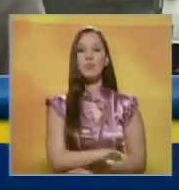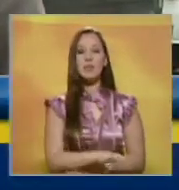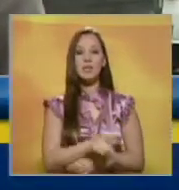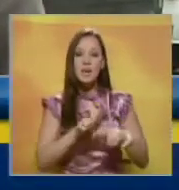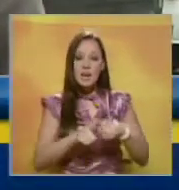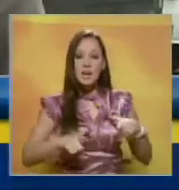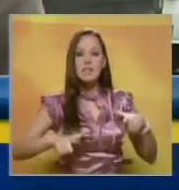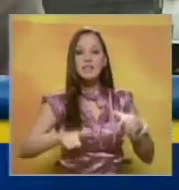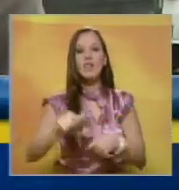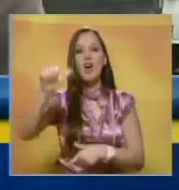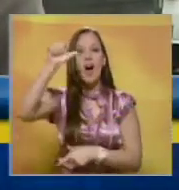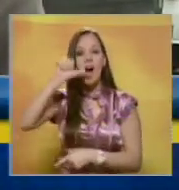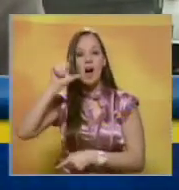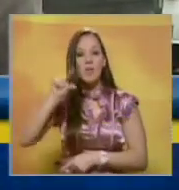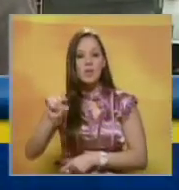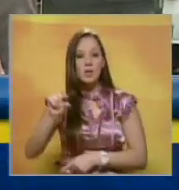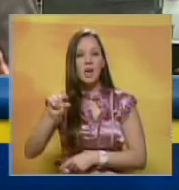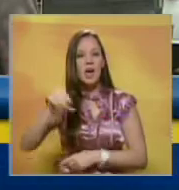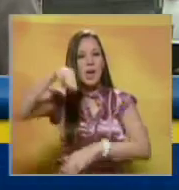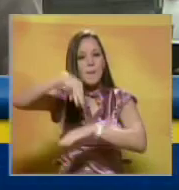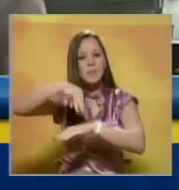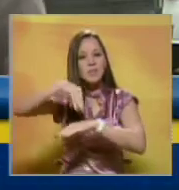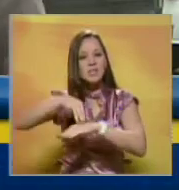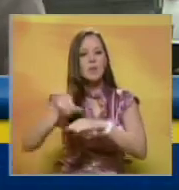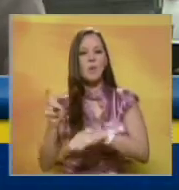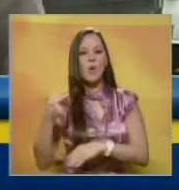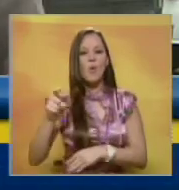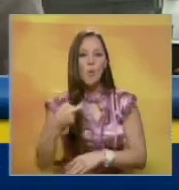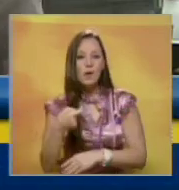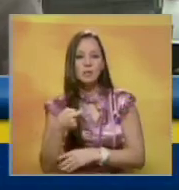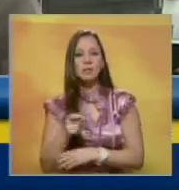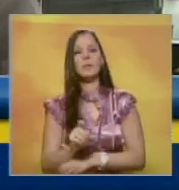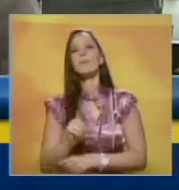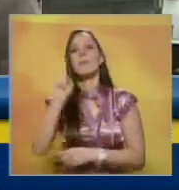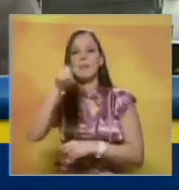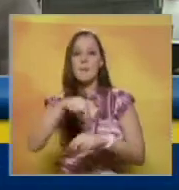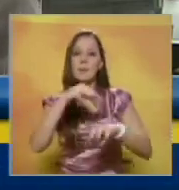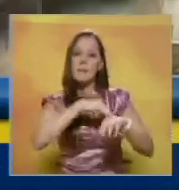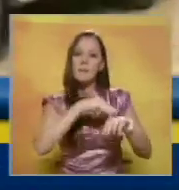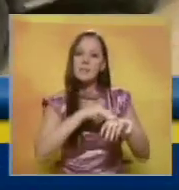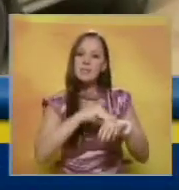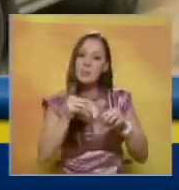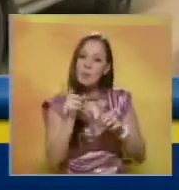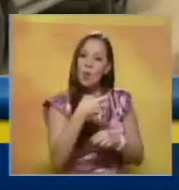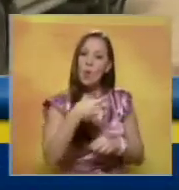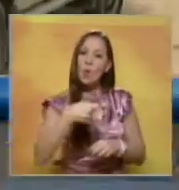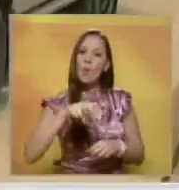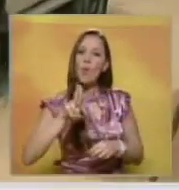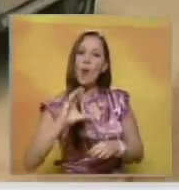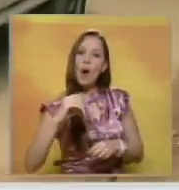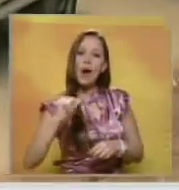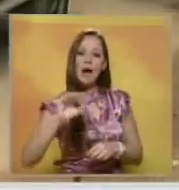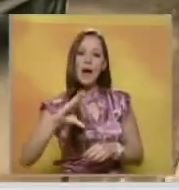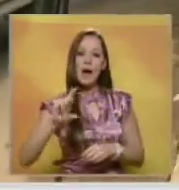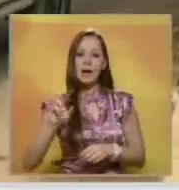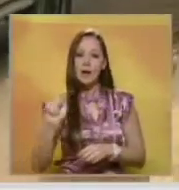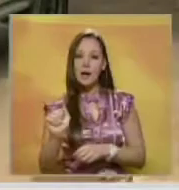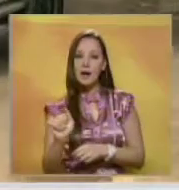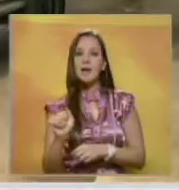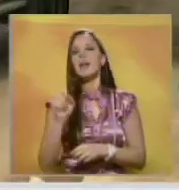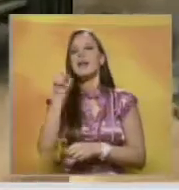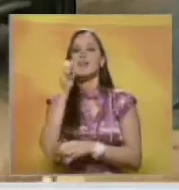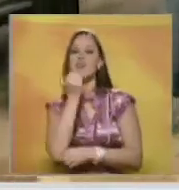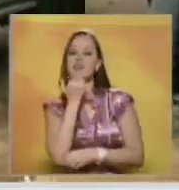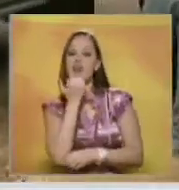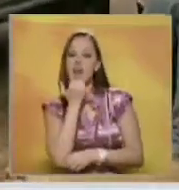Las Agüitas del municipio Los Guayos y el otro en La Ceiba, municipio Huacara. En Valencia, específicamente en el sector El